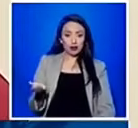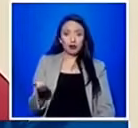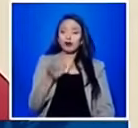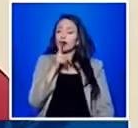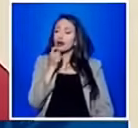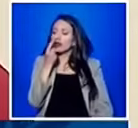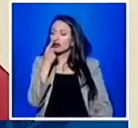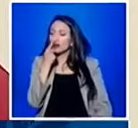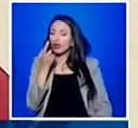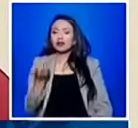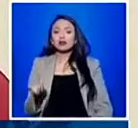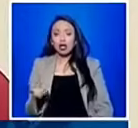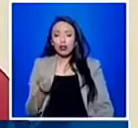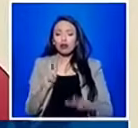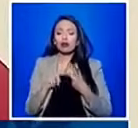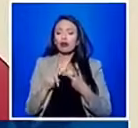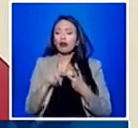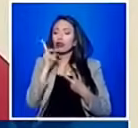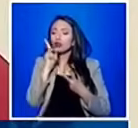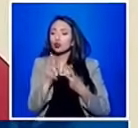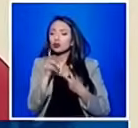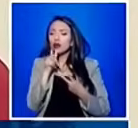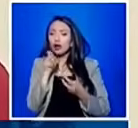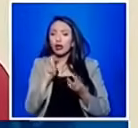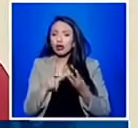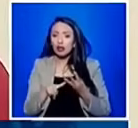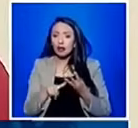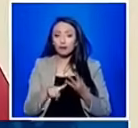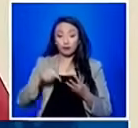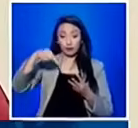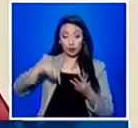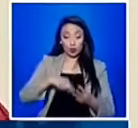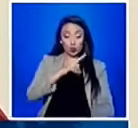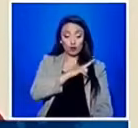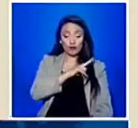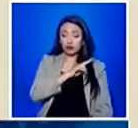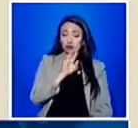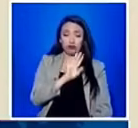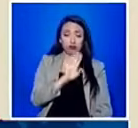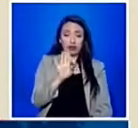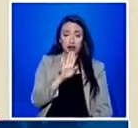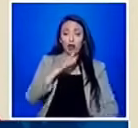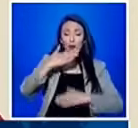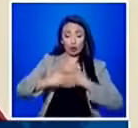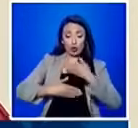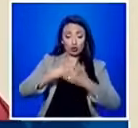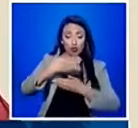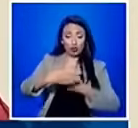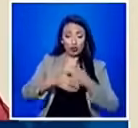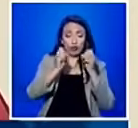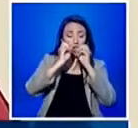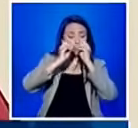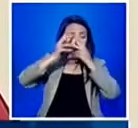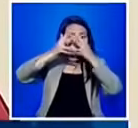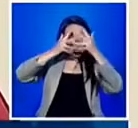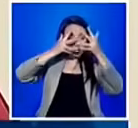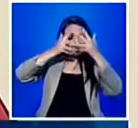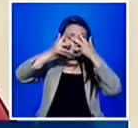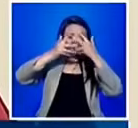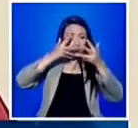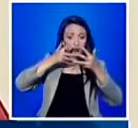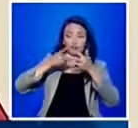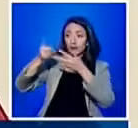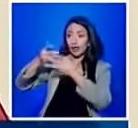personas interesadas, cuáles han denunciado, porque la universidad ha realizado este proceso y, como digo, hay